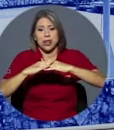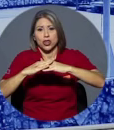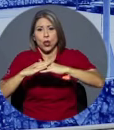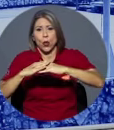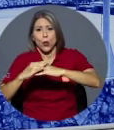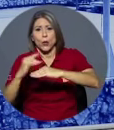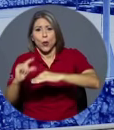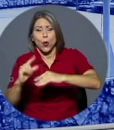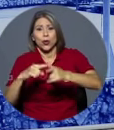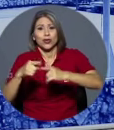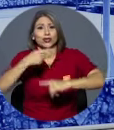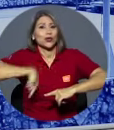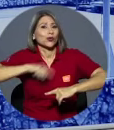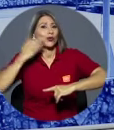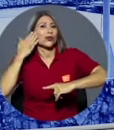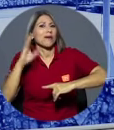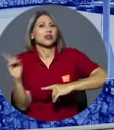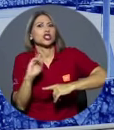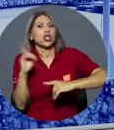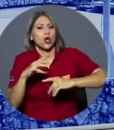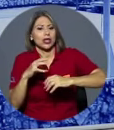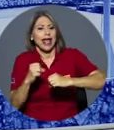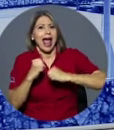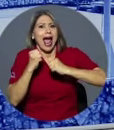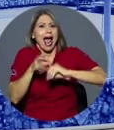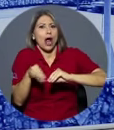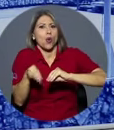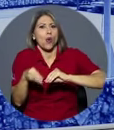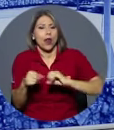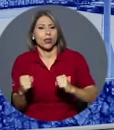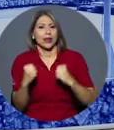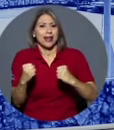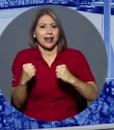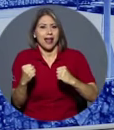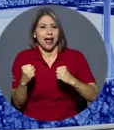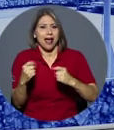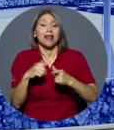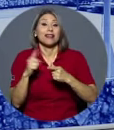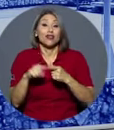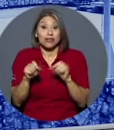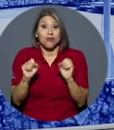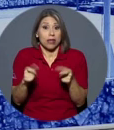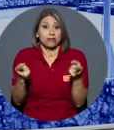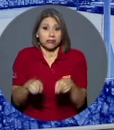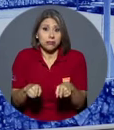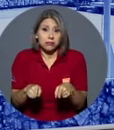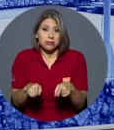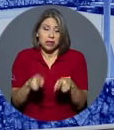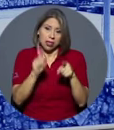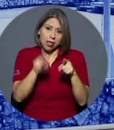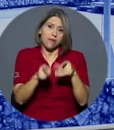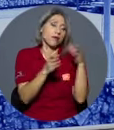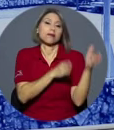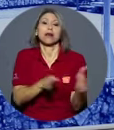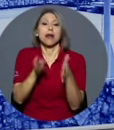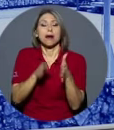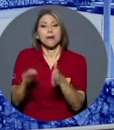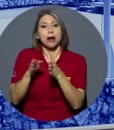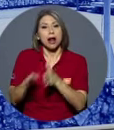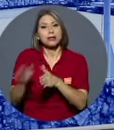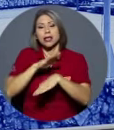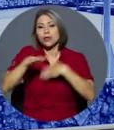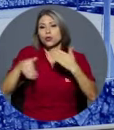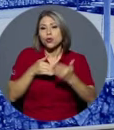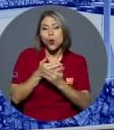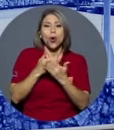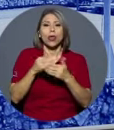dónde específicamente se está acumulando la energía. Entonces el potencial existe y la preparación debe ser a nivel de